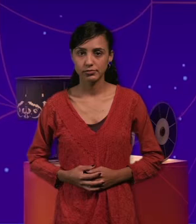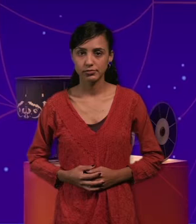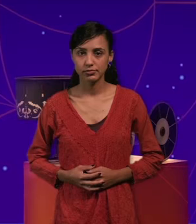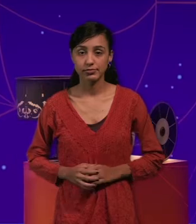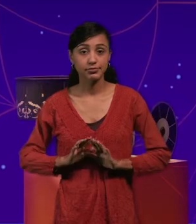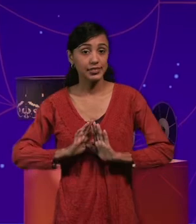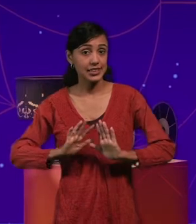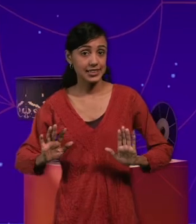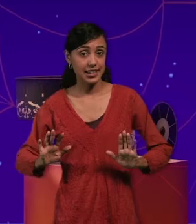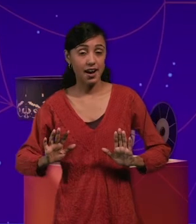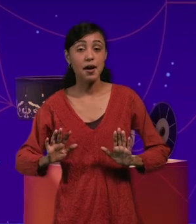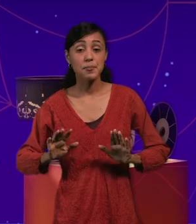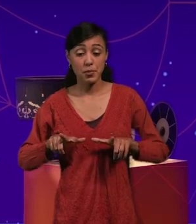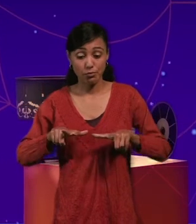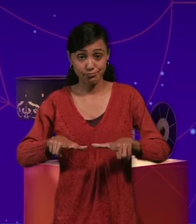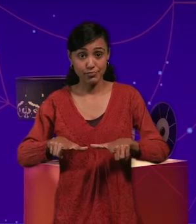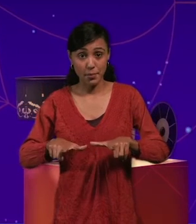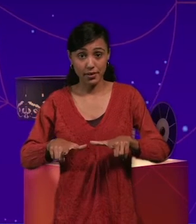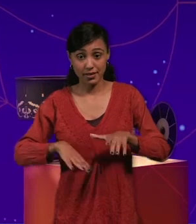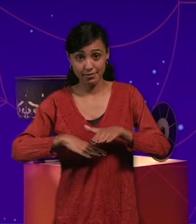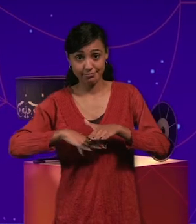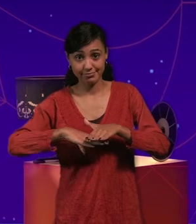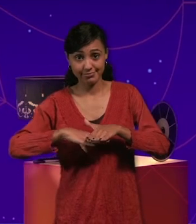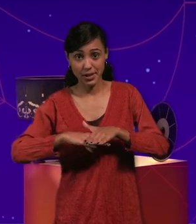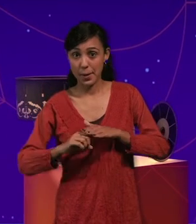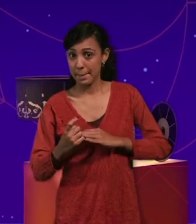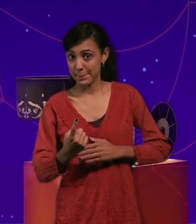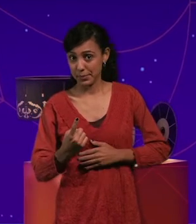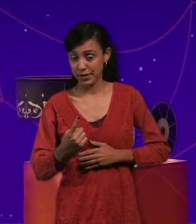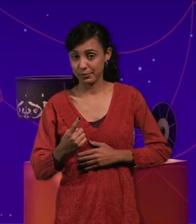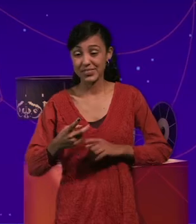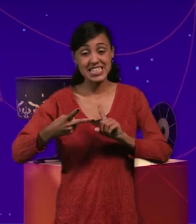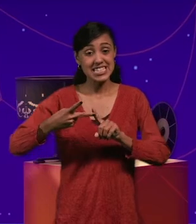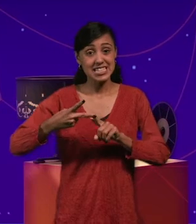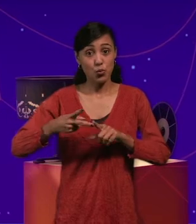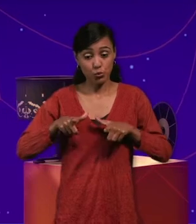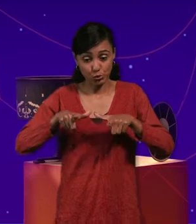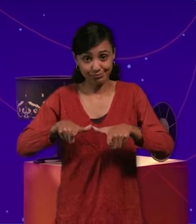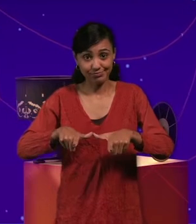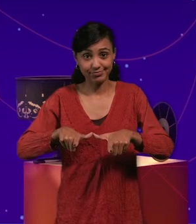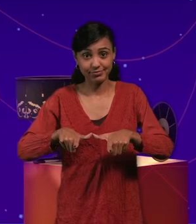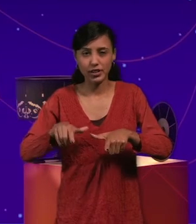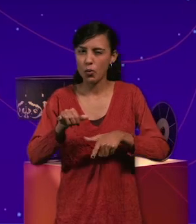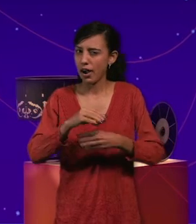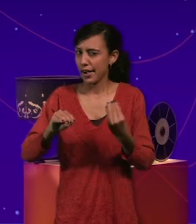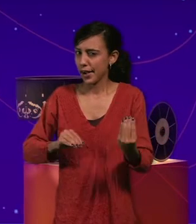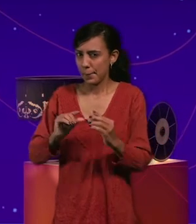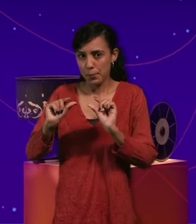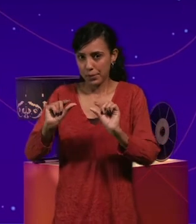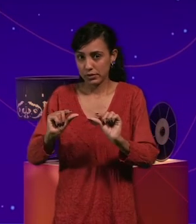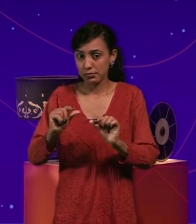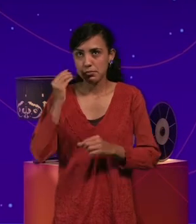Ya tenemos el dibujo de abajo que es nuestra primera posición y en el segundo dibujo tenemos que hacer una pequeña variación.